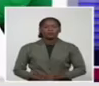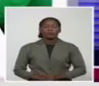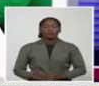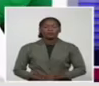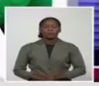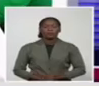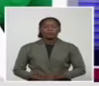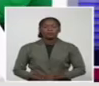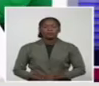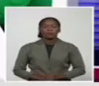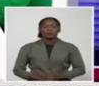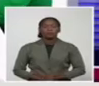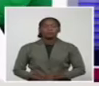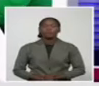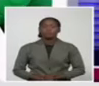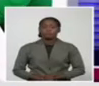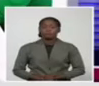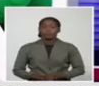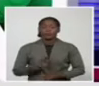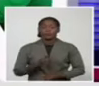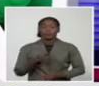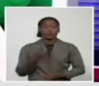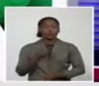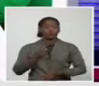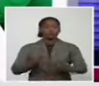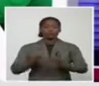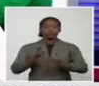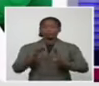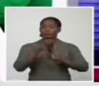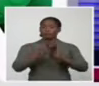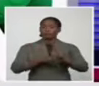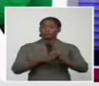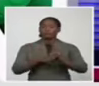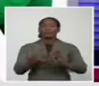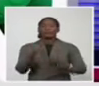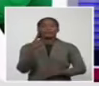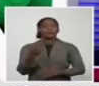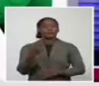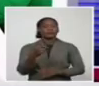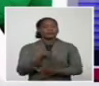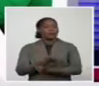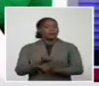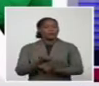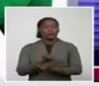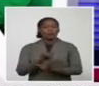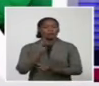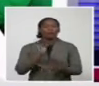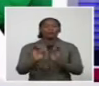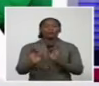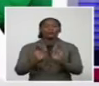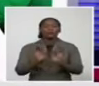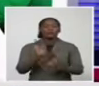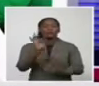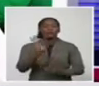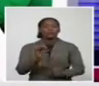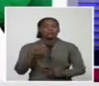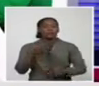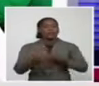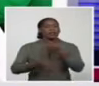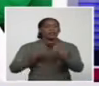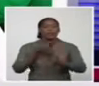como se ha diseñado en el protocolo, y siempre lo decimos, aunque no es la totalidad de las